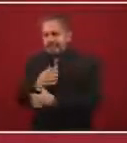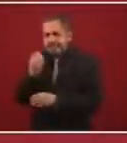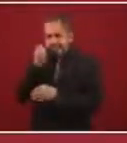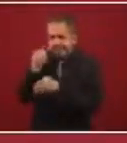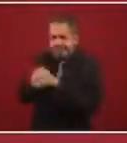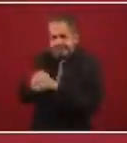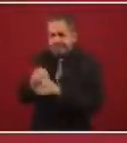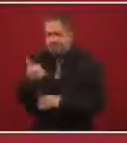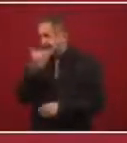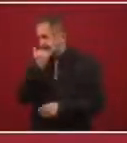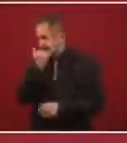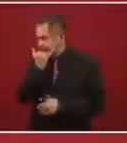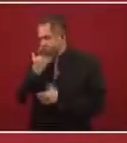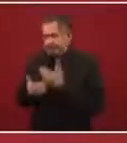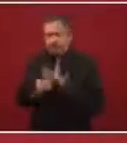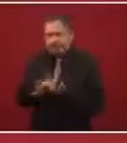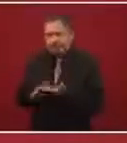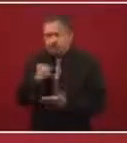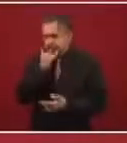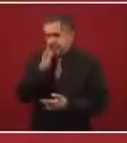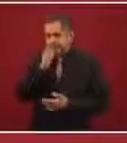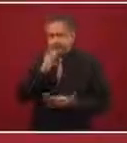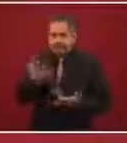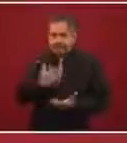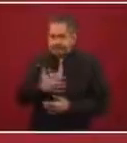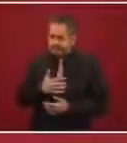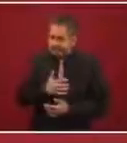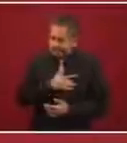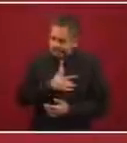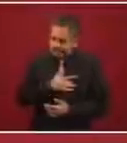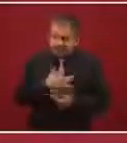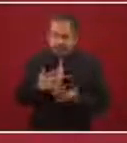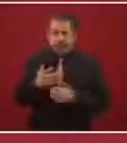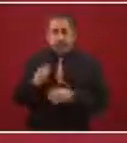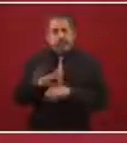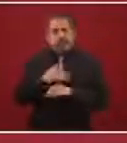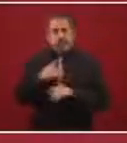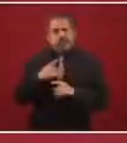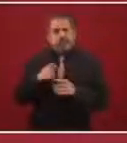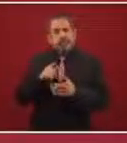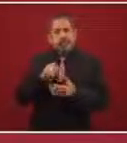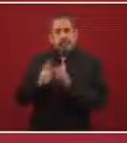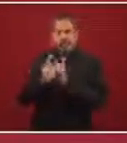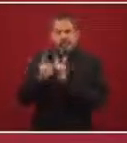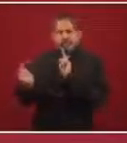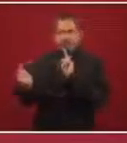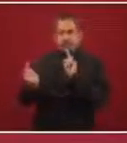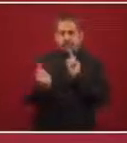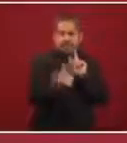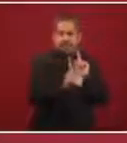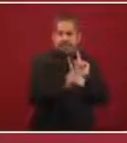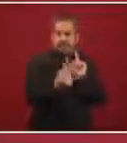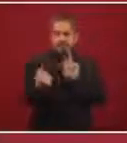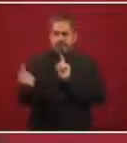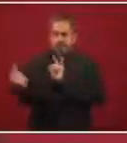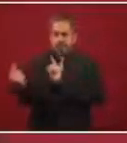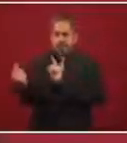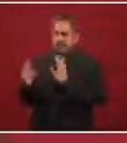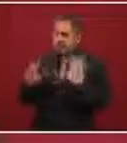besar, que no lo puedo hacer por la sana distancia y que nada más así,